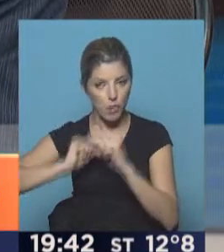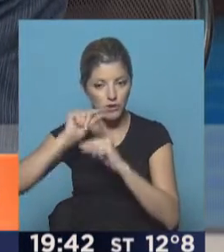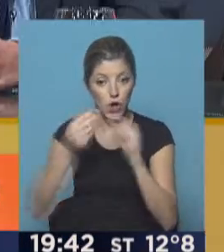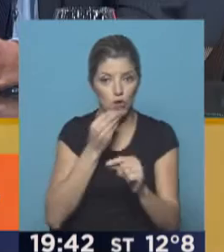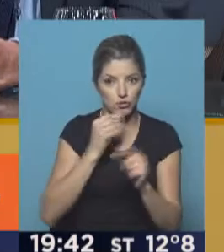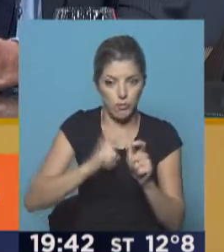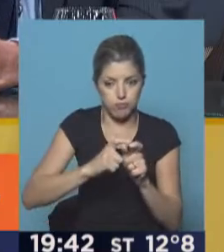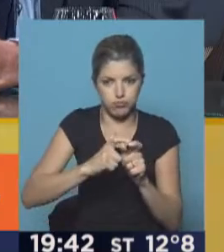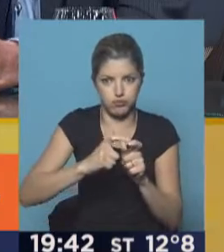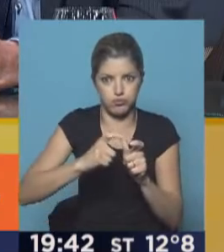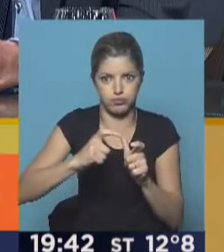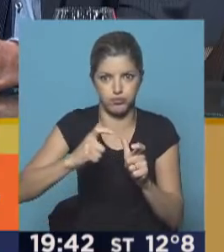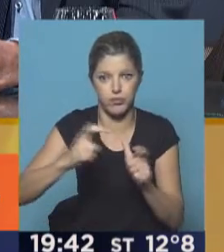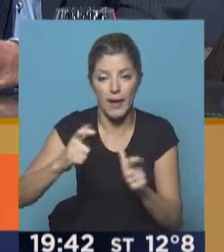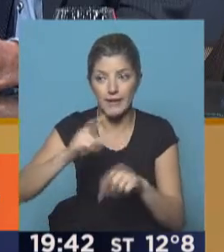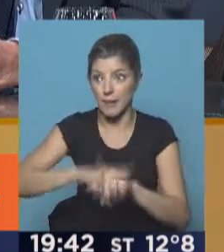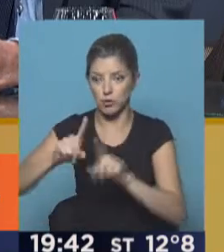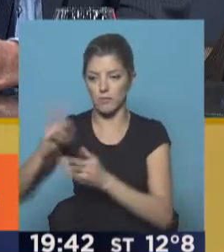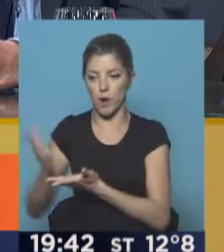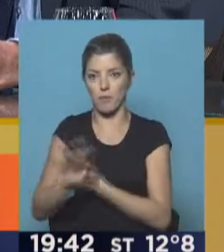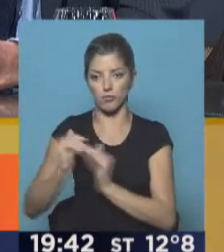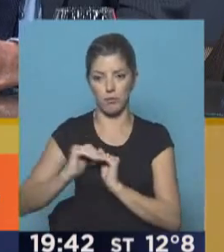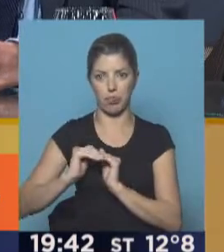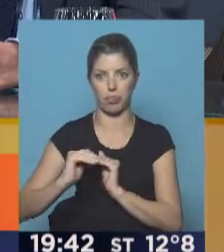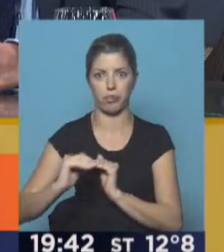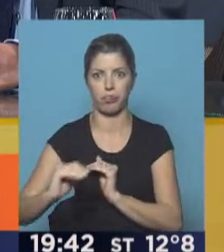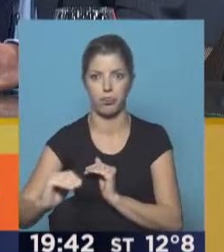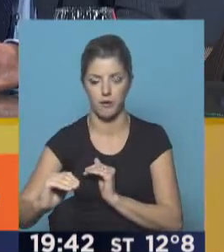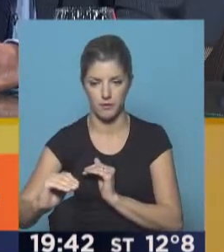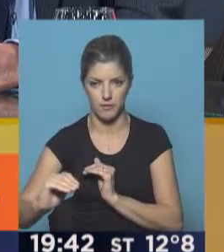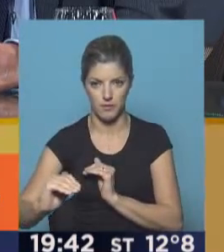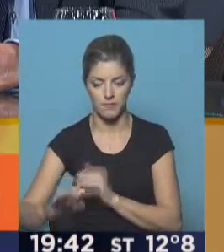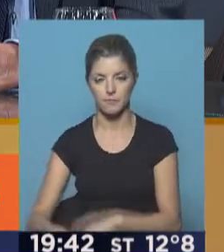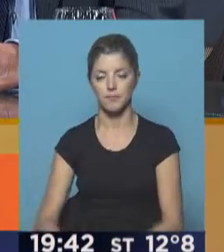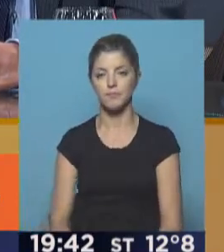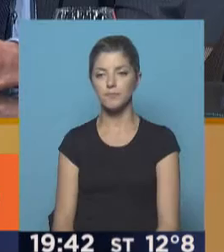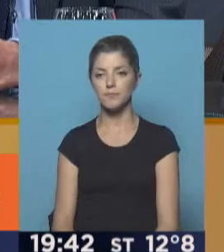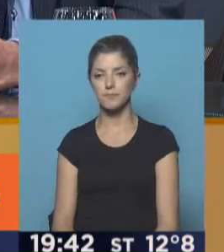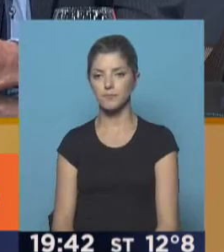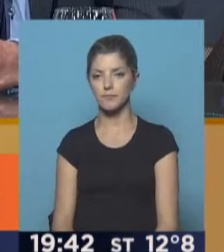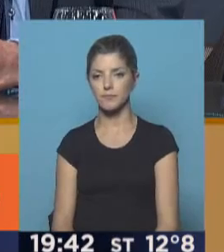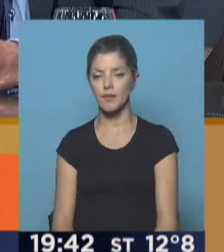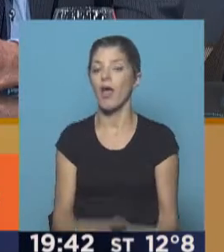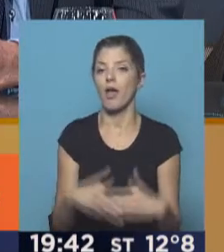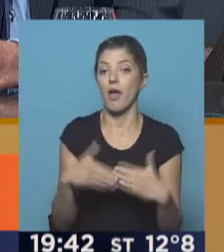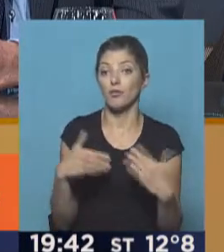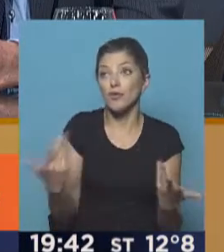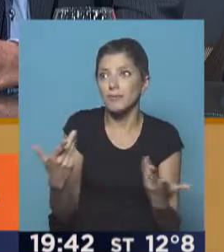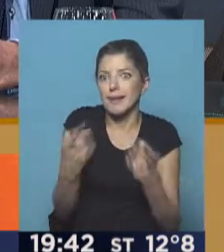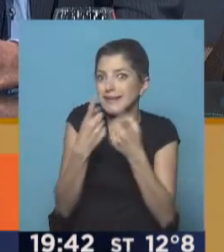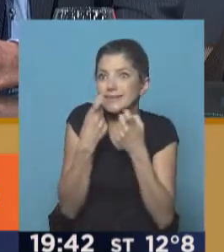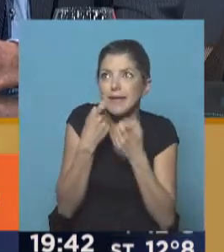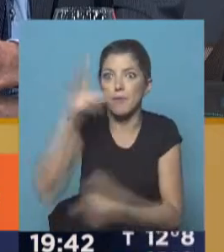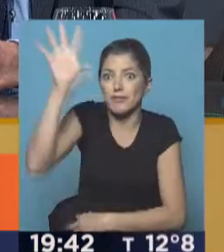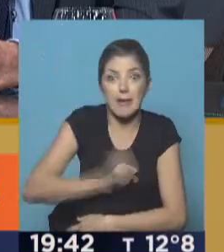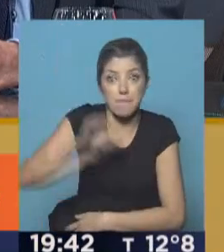¿no? Y la producción está planchada, la producción local de los pozos nuestros, que tenemos que ir a la